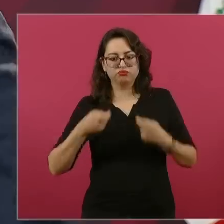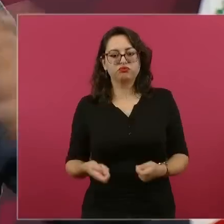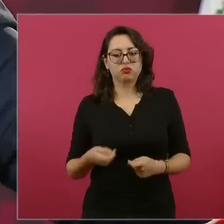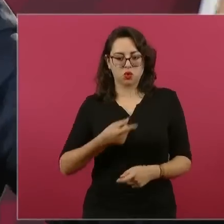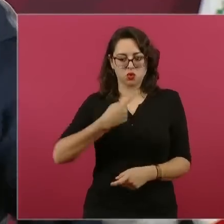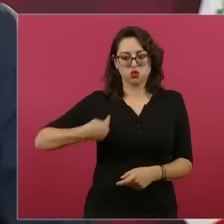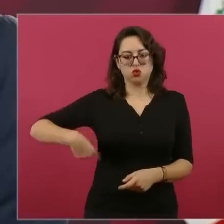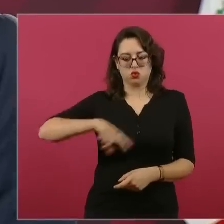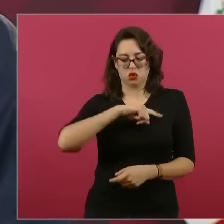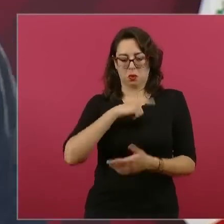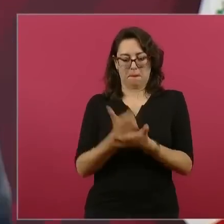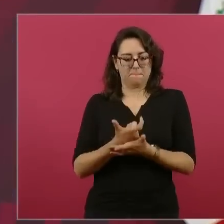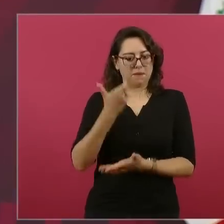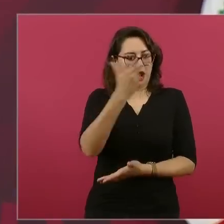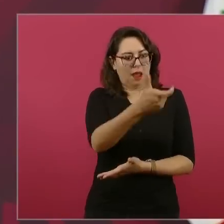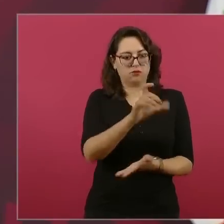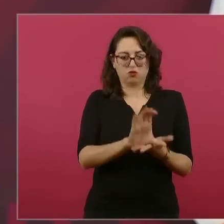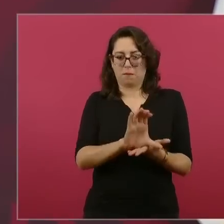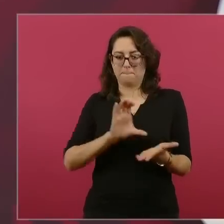ya.